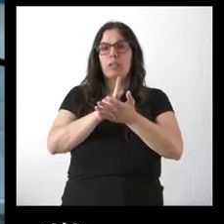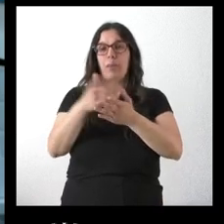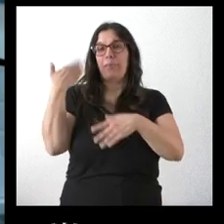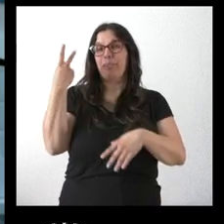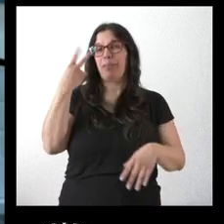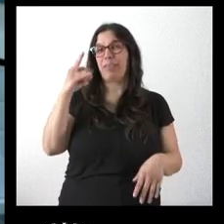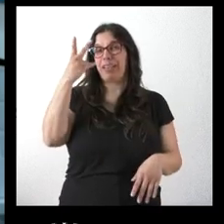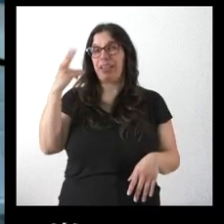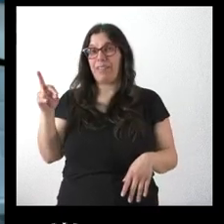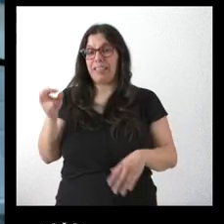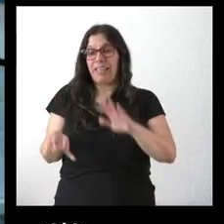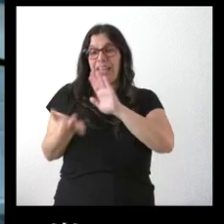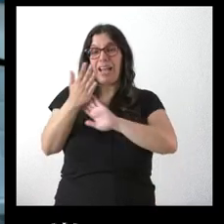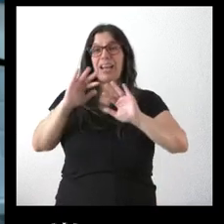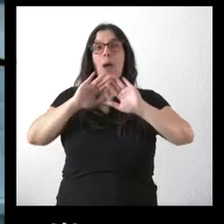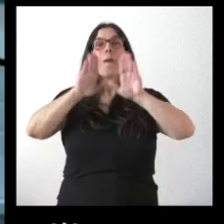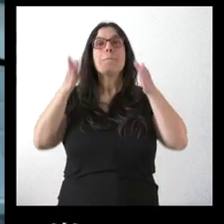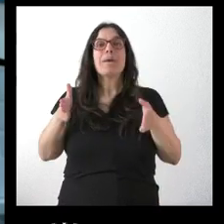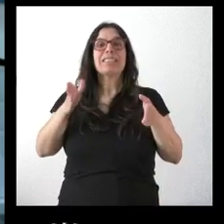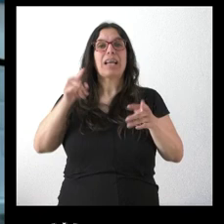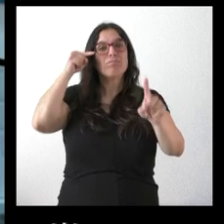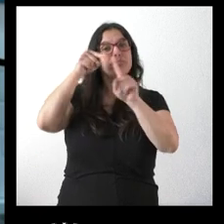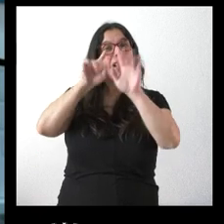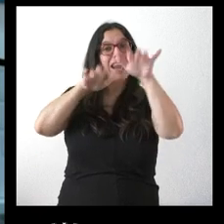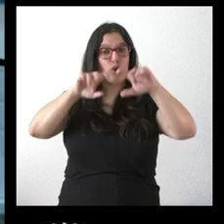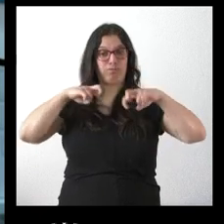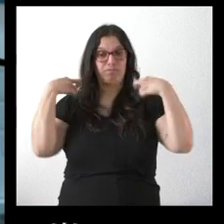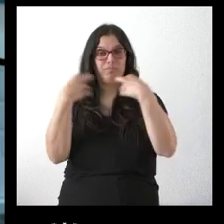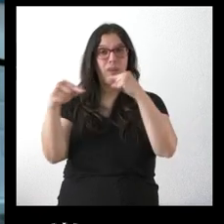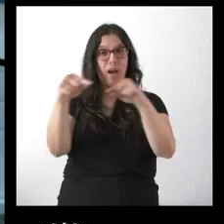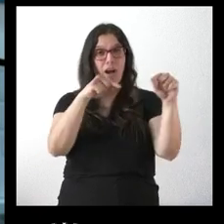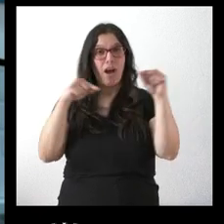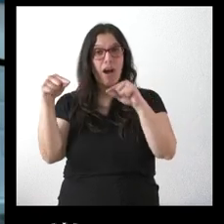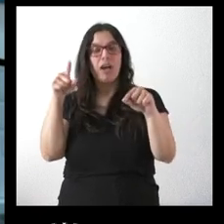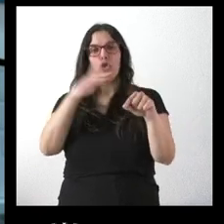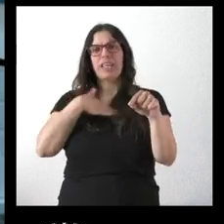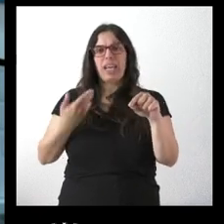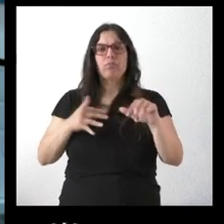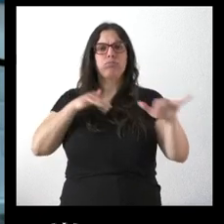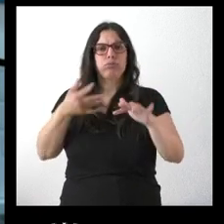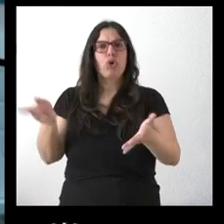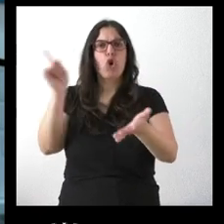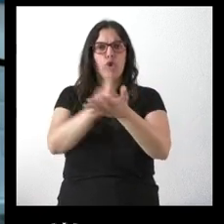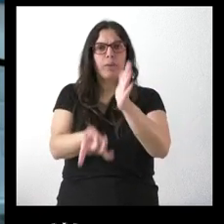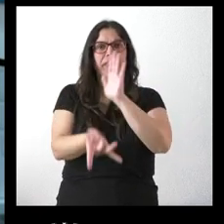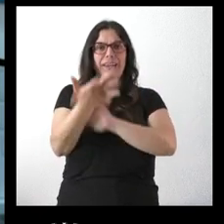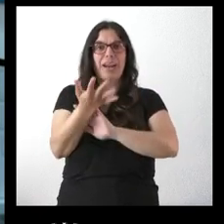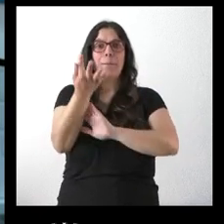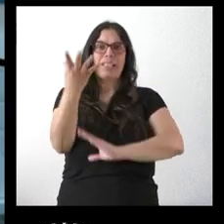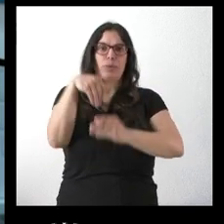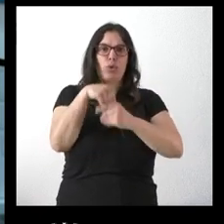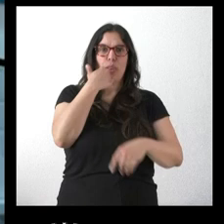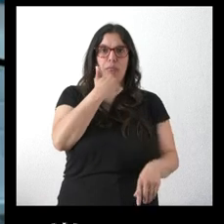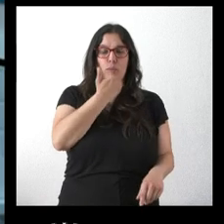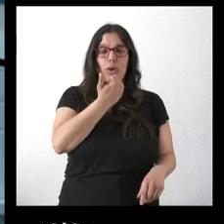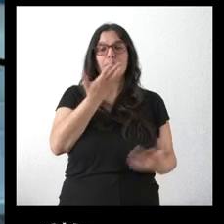2020 y nunca más se supo, y que se extendiera a Zamora. ¿Cuál es la posición de la Junta de Castilla y